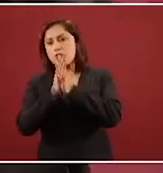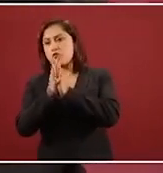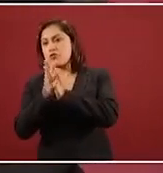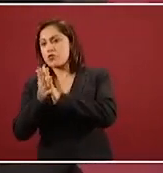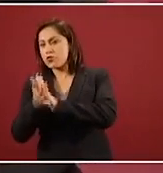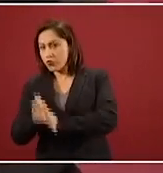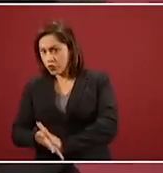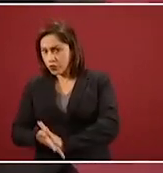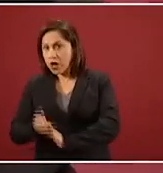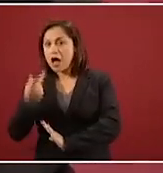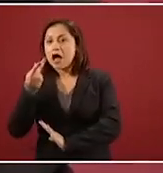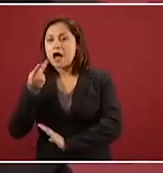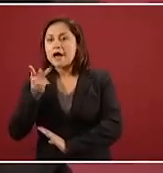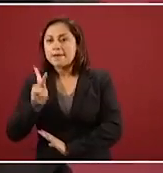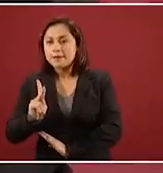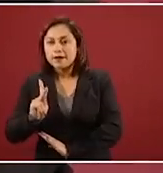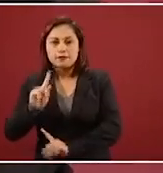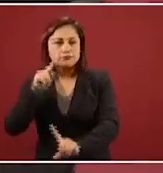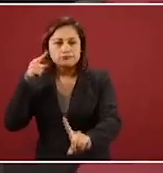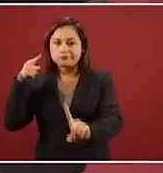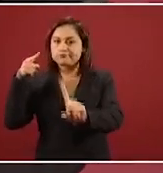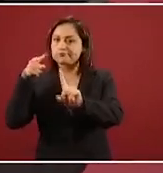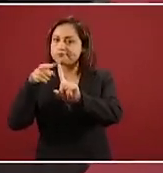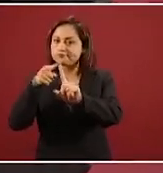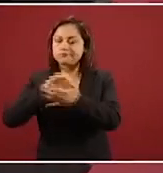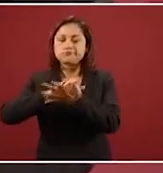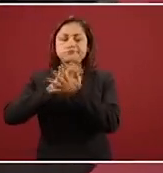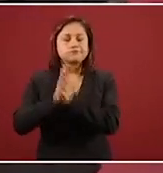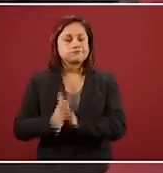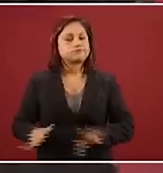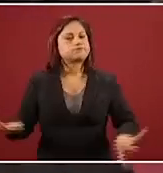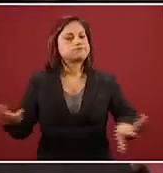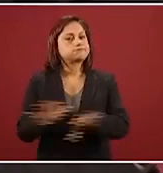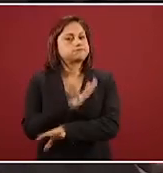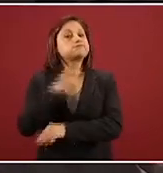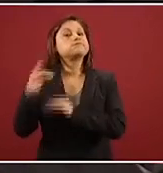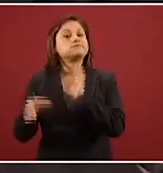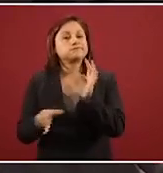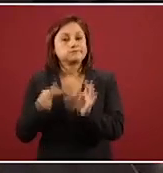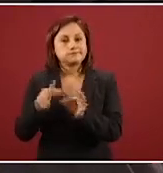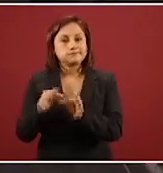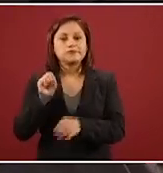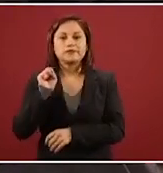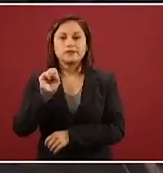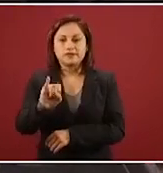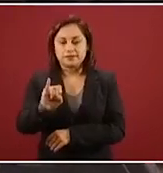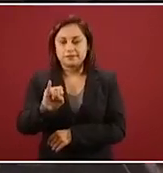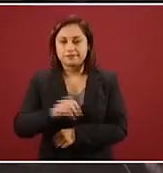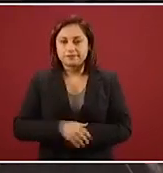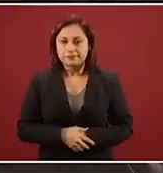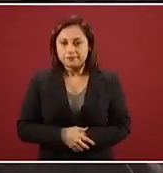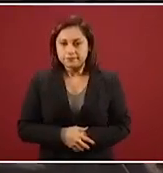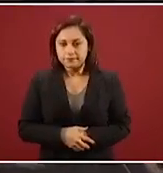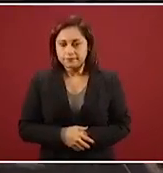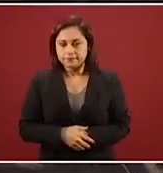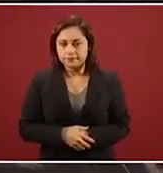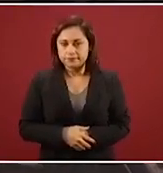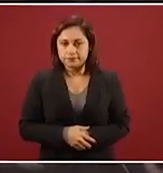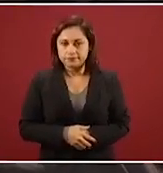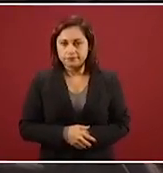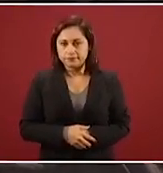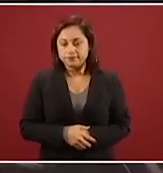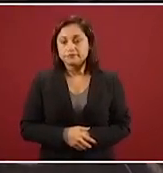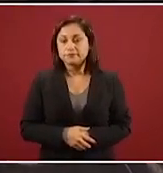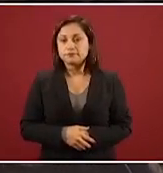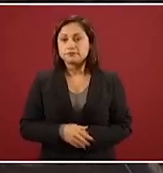la transformación, al cambio. Y eso, si se da, es excepcional,